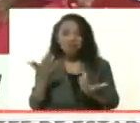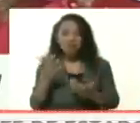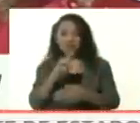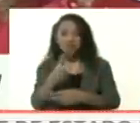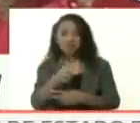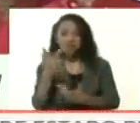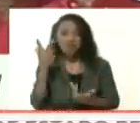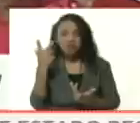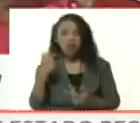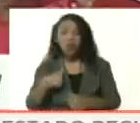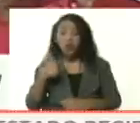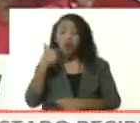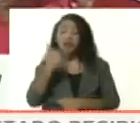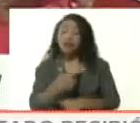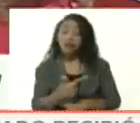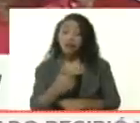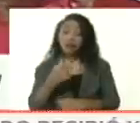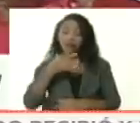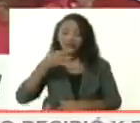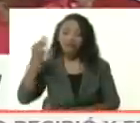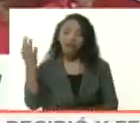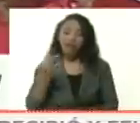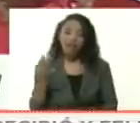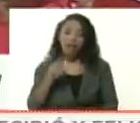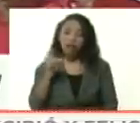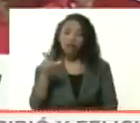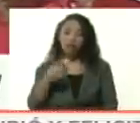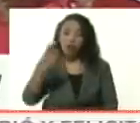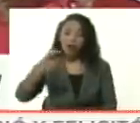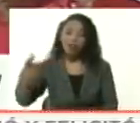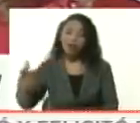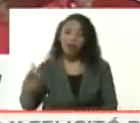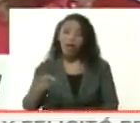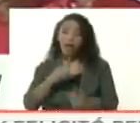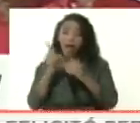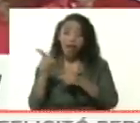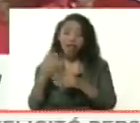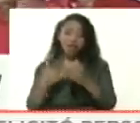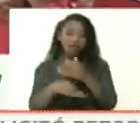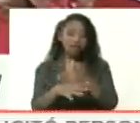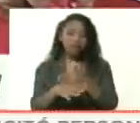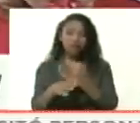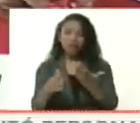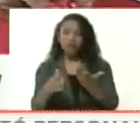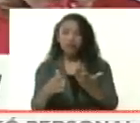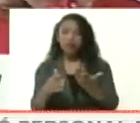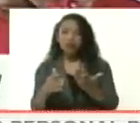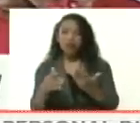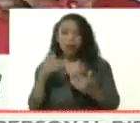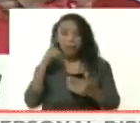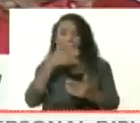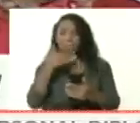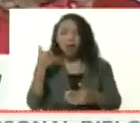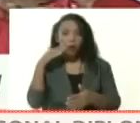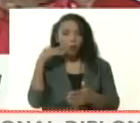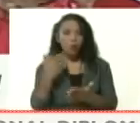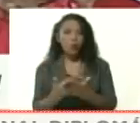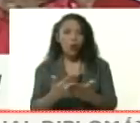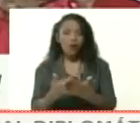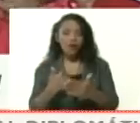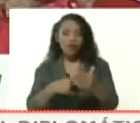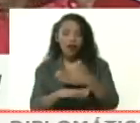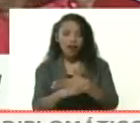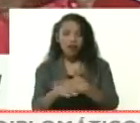donde digo de decirle la verdad a su gente. Ellos van a ir. Y la mejor prueba de que van a ir y que nos